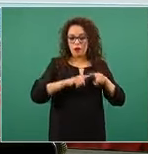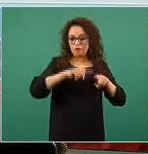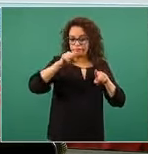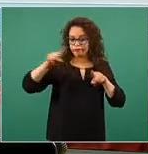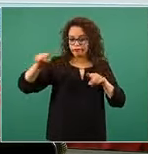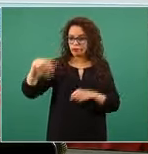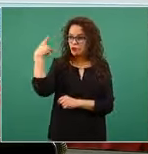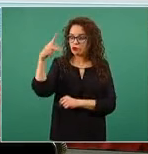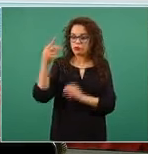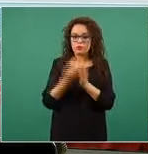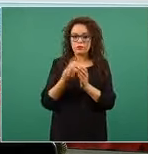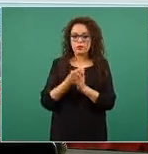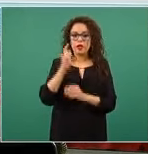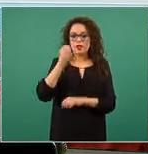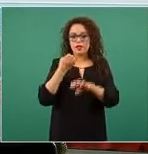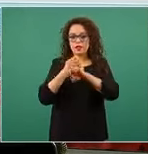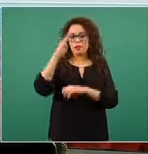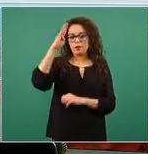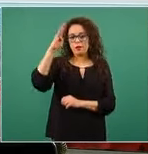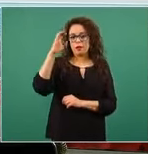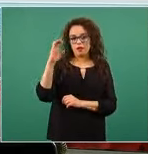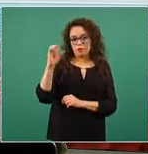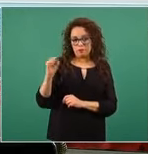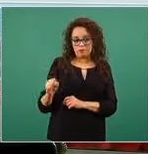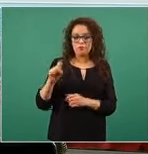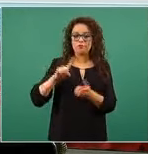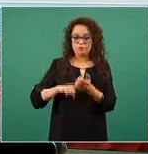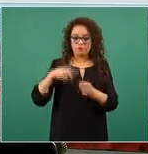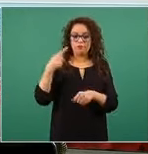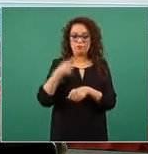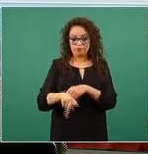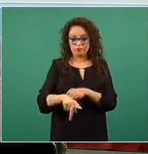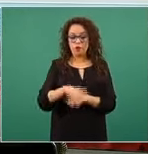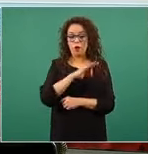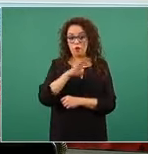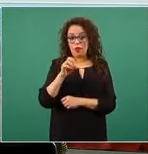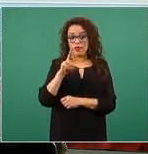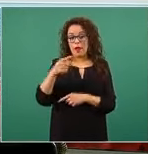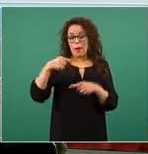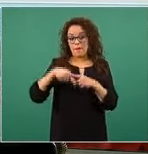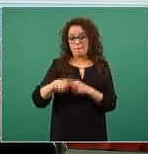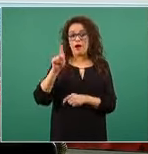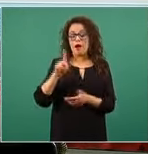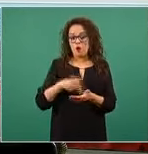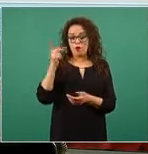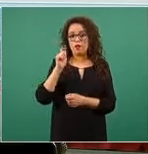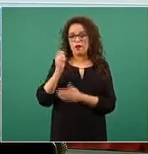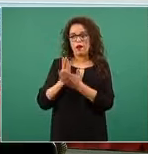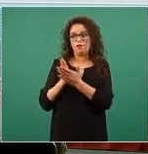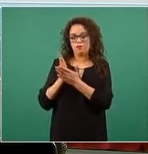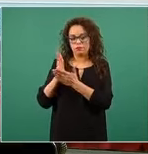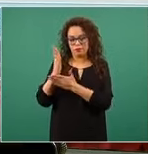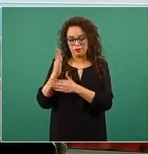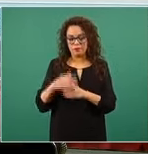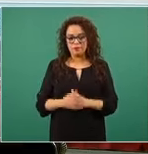Baja California Sur con un riesgo de mantener esta tendencia ascendente. No vemos un impacto